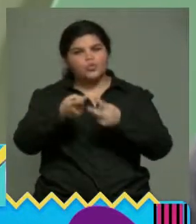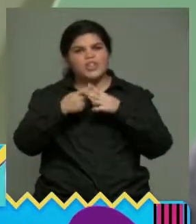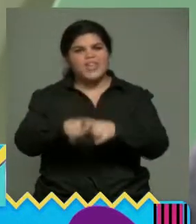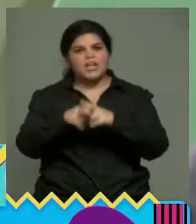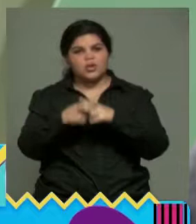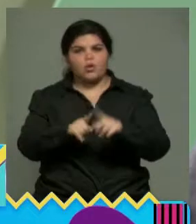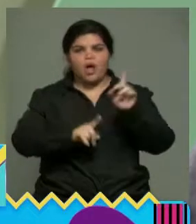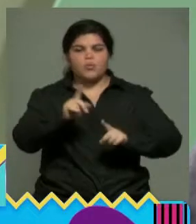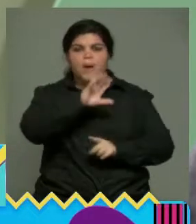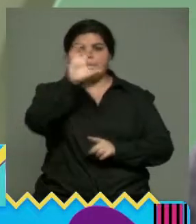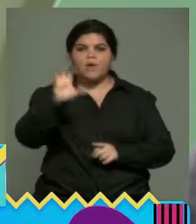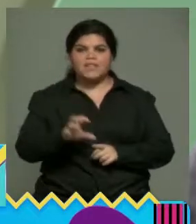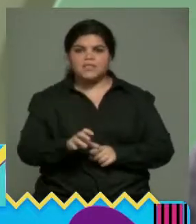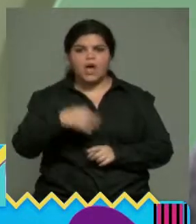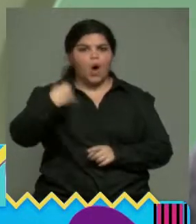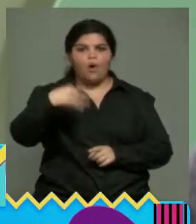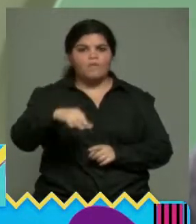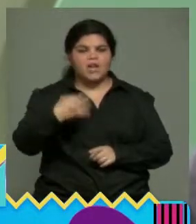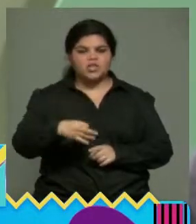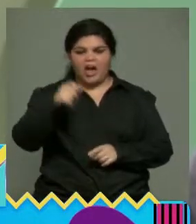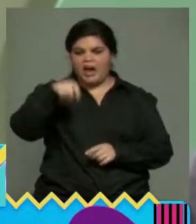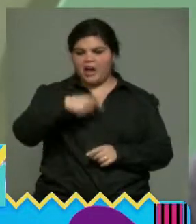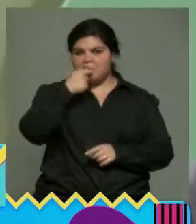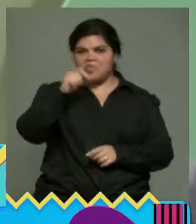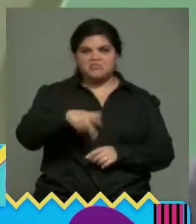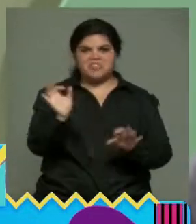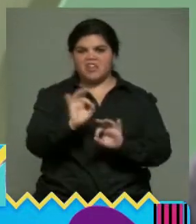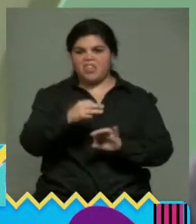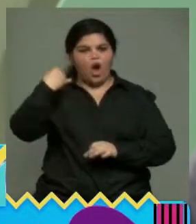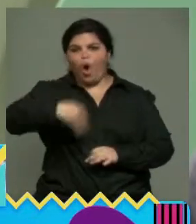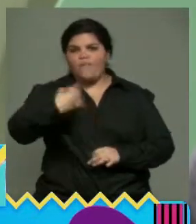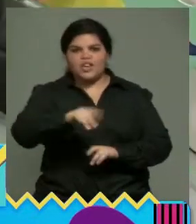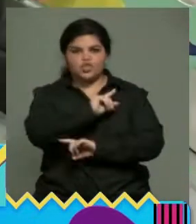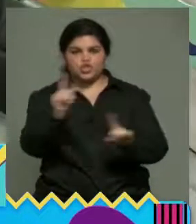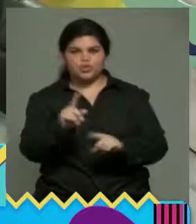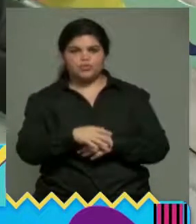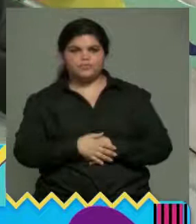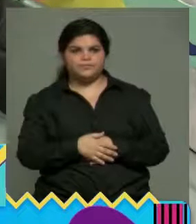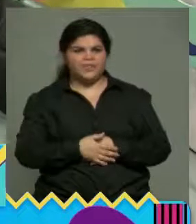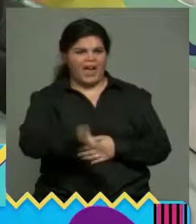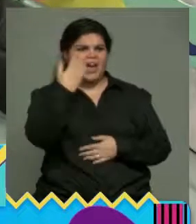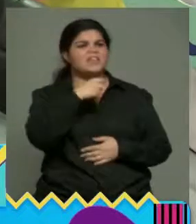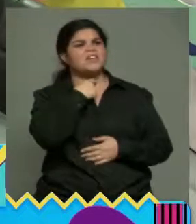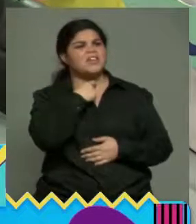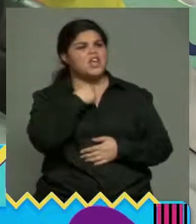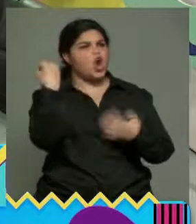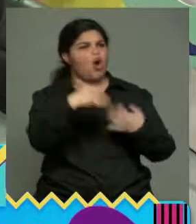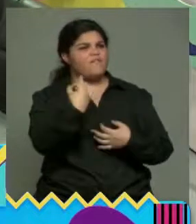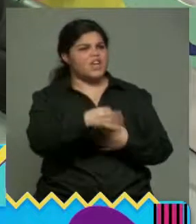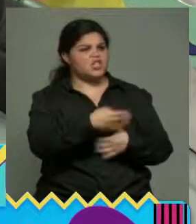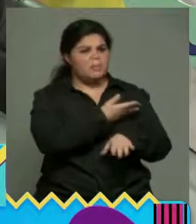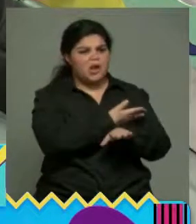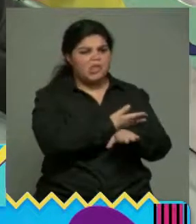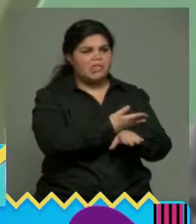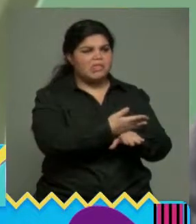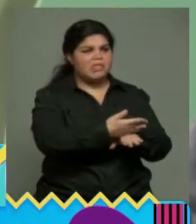sí lo exigen, y nosotros acá en la provincia no se exige. Y Hubo un intento de hacerlo obligatoria estas revisiones. Sí, sí. Pero no, sí. ¿en qué